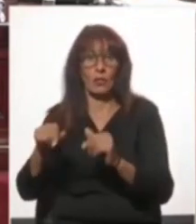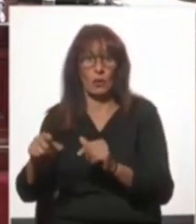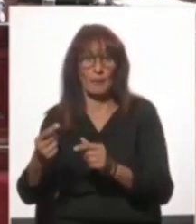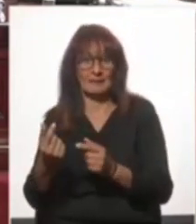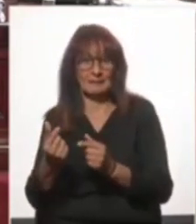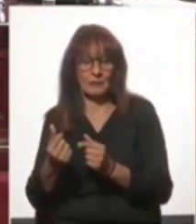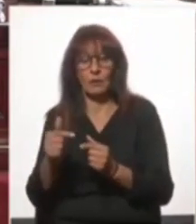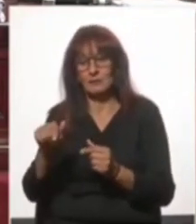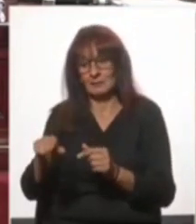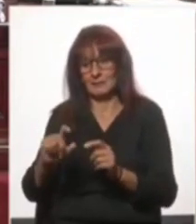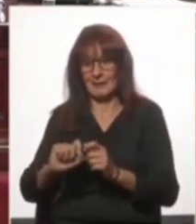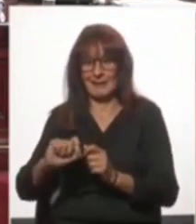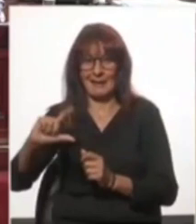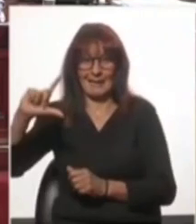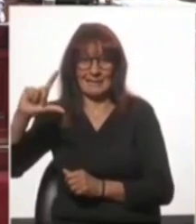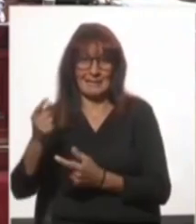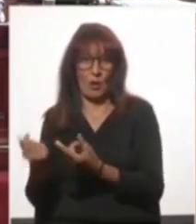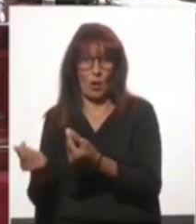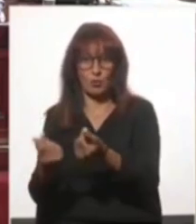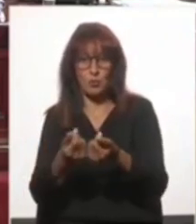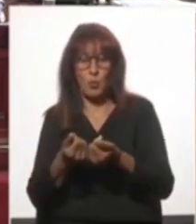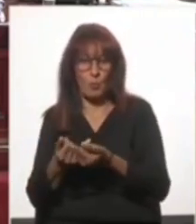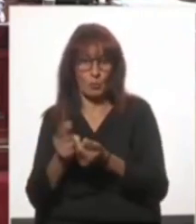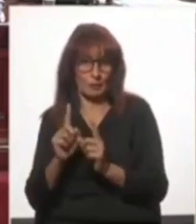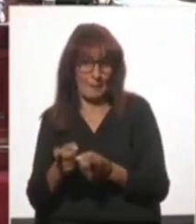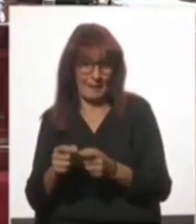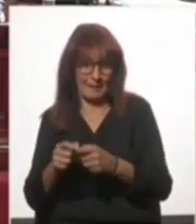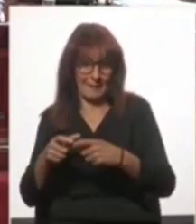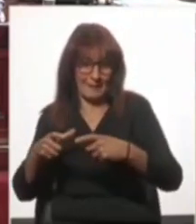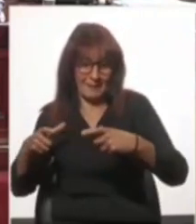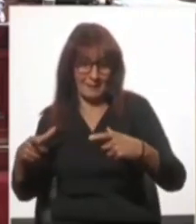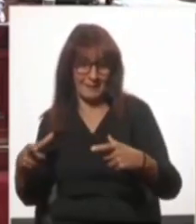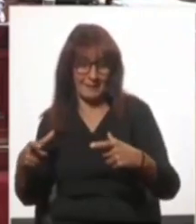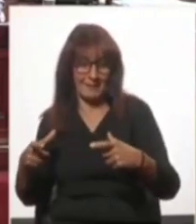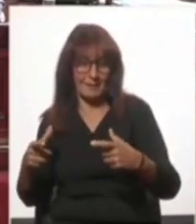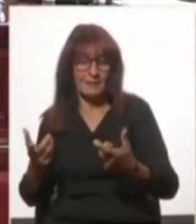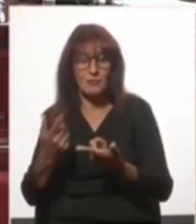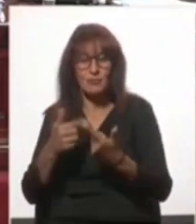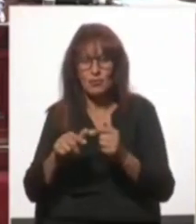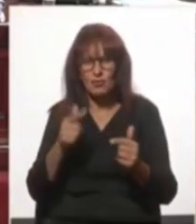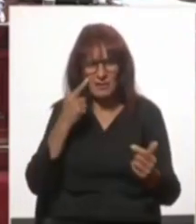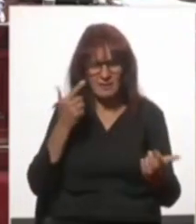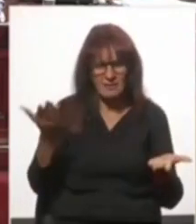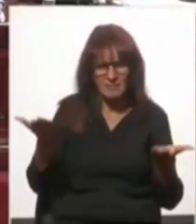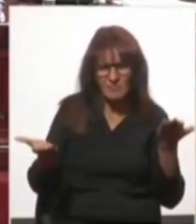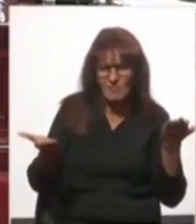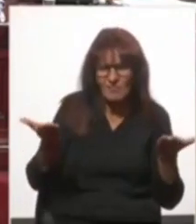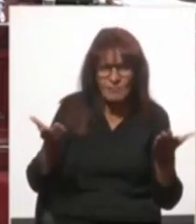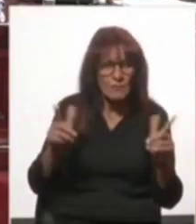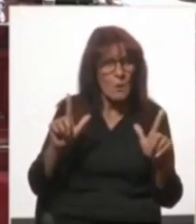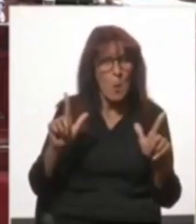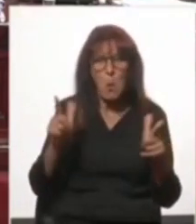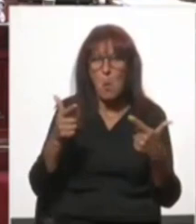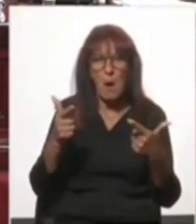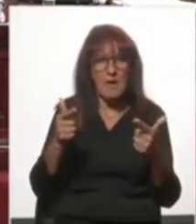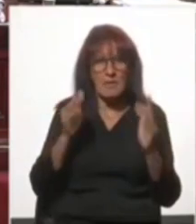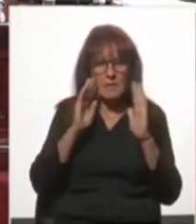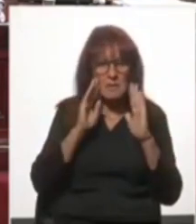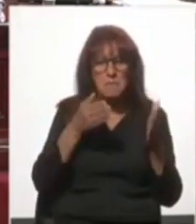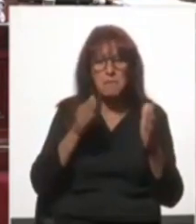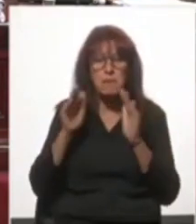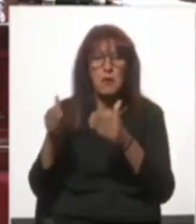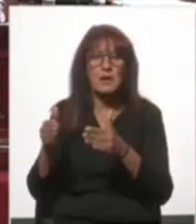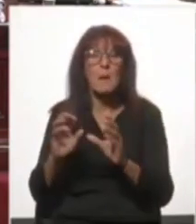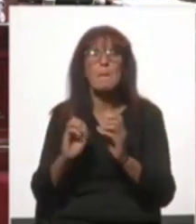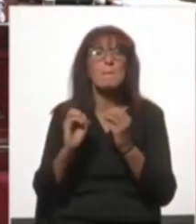las importaciones de bienes de consumo. Por lo tanto, no hay consistencia en el enfoque de